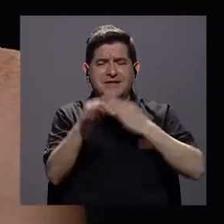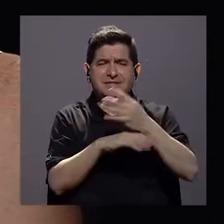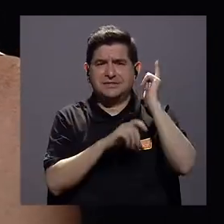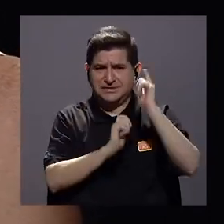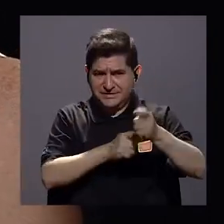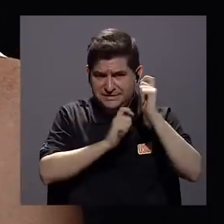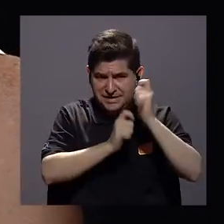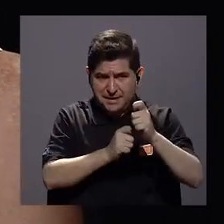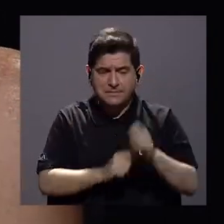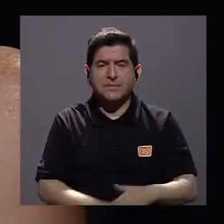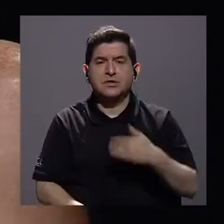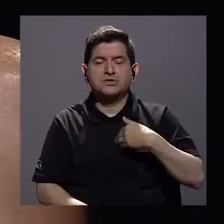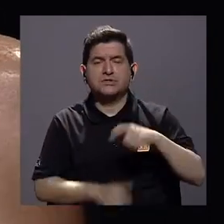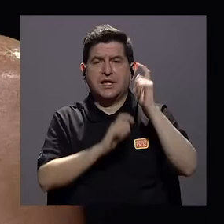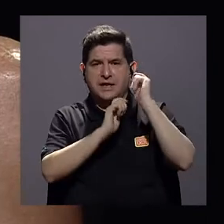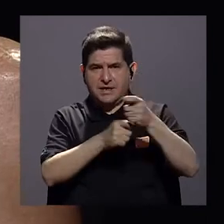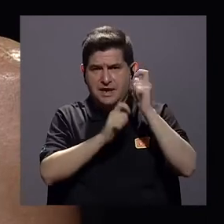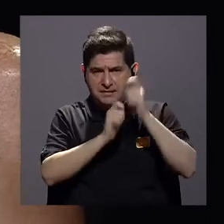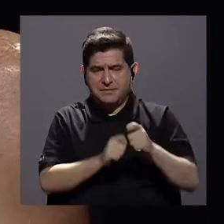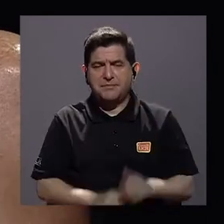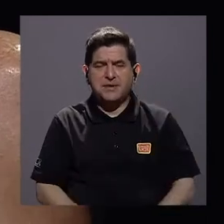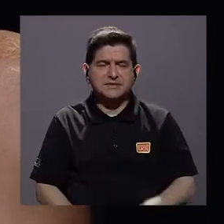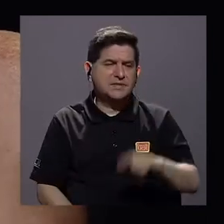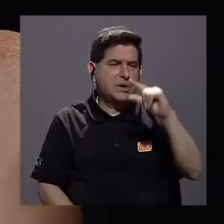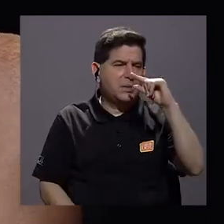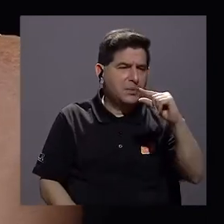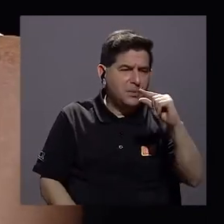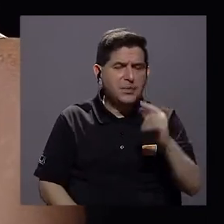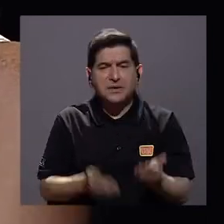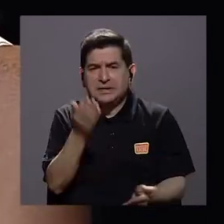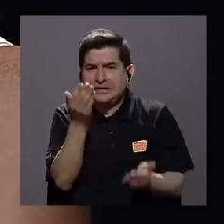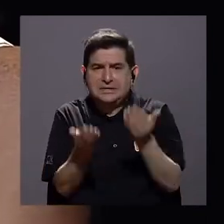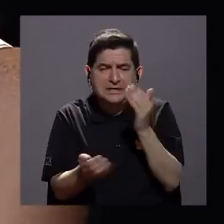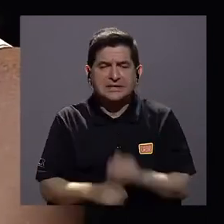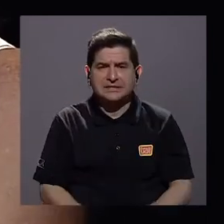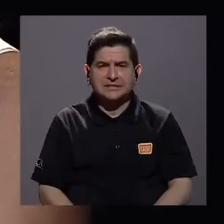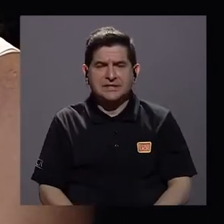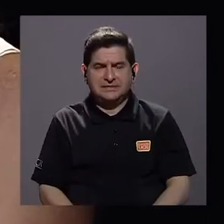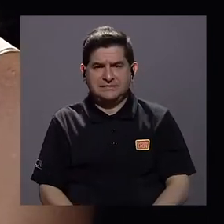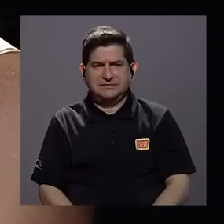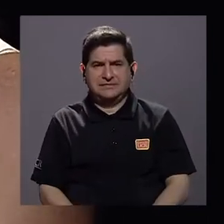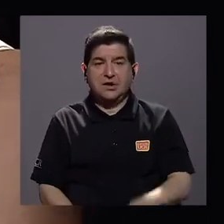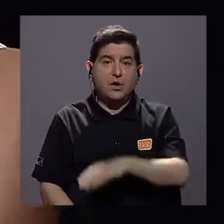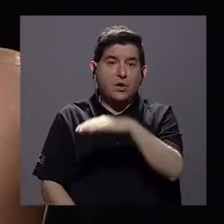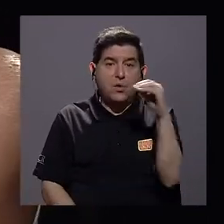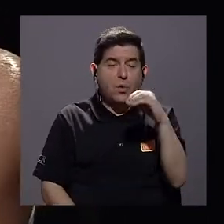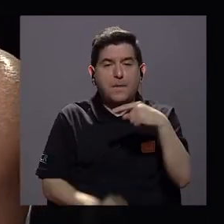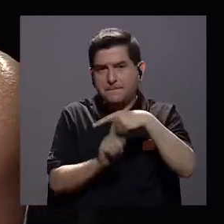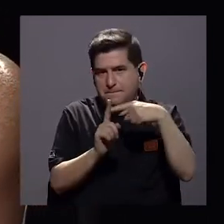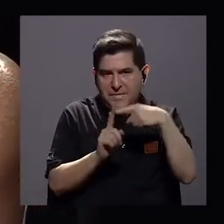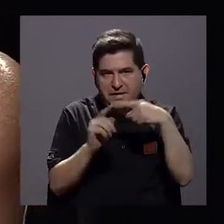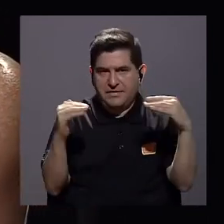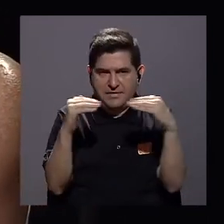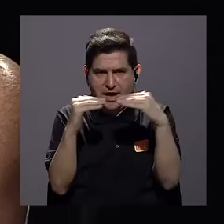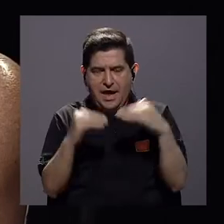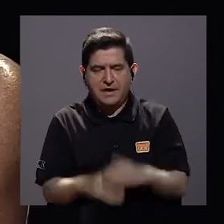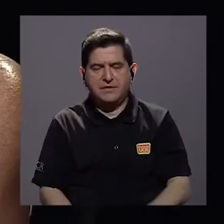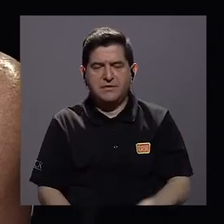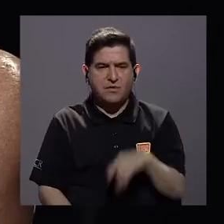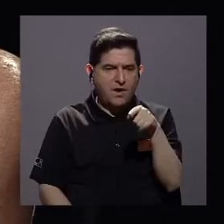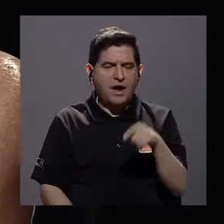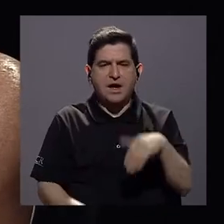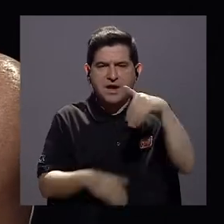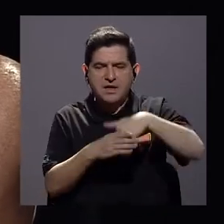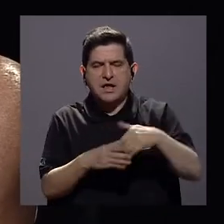Entonces, tenemos pesca artesanal, por ejemplo, que puede ser una pesca artesanal de pequeña escala o de mediana escala, donde entran